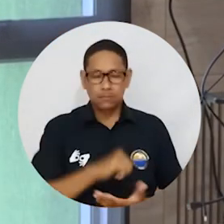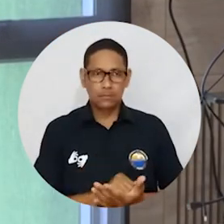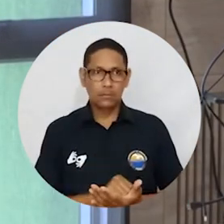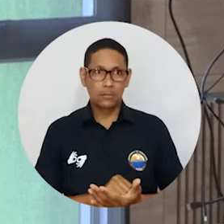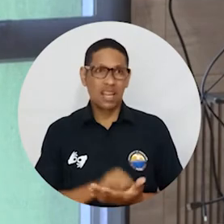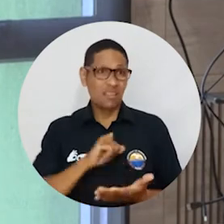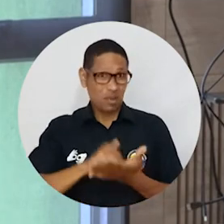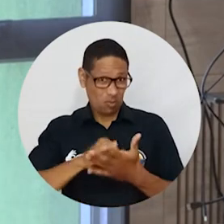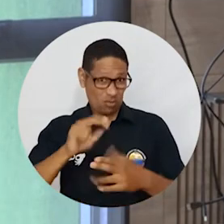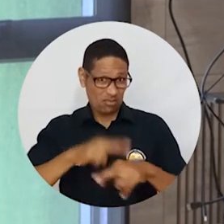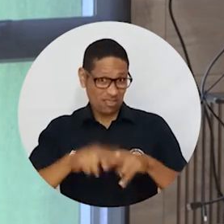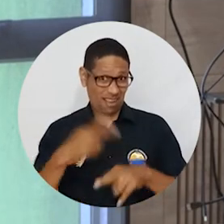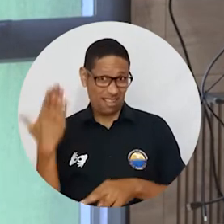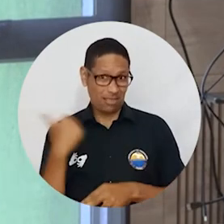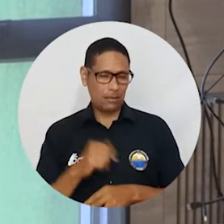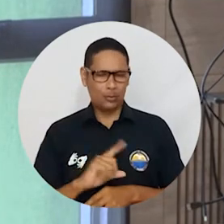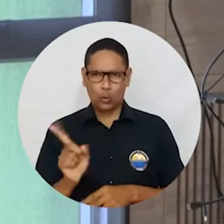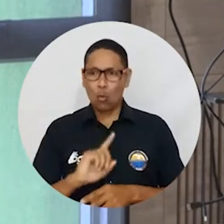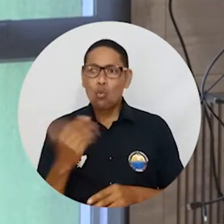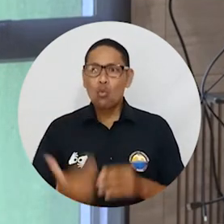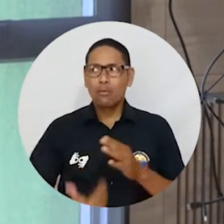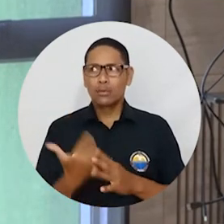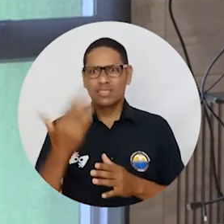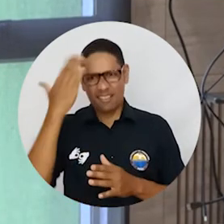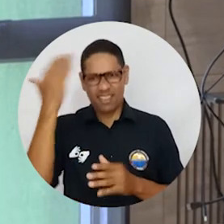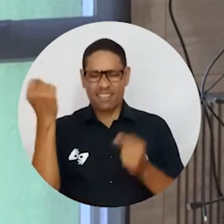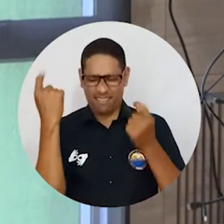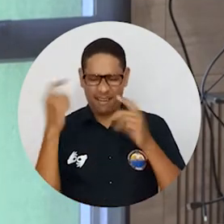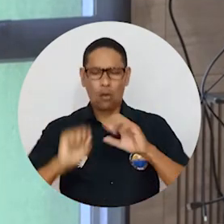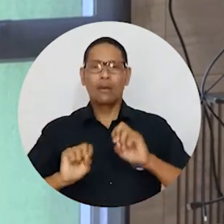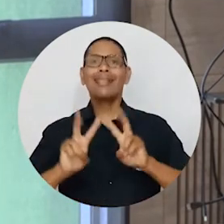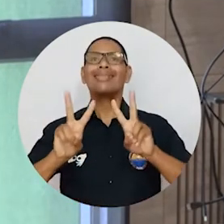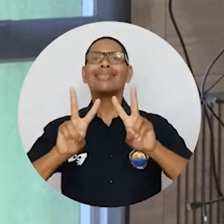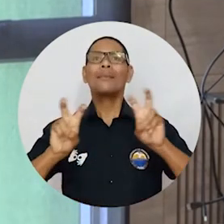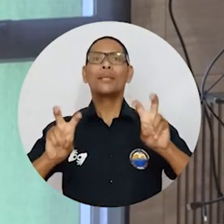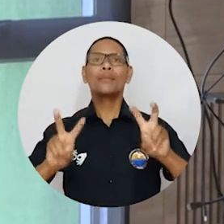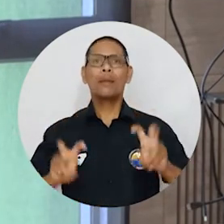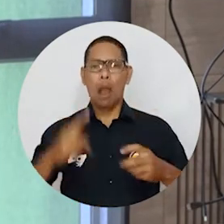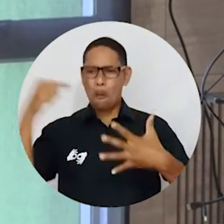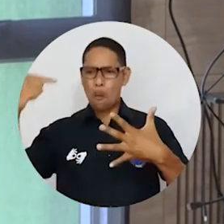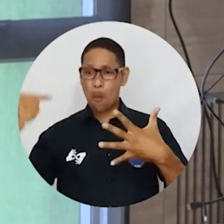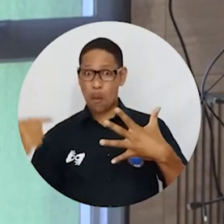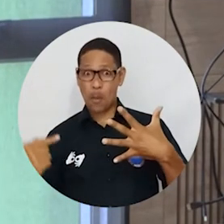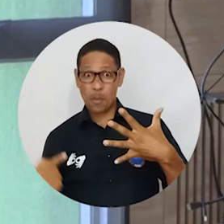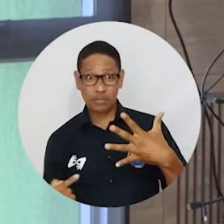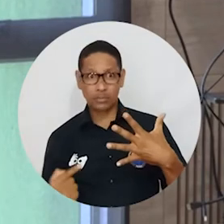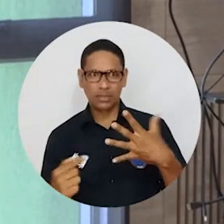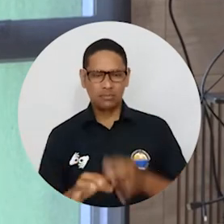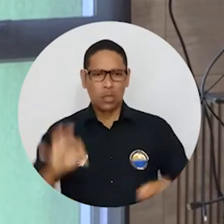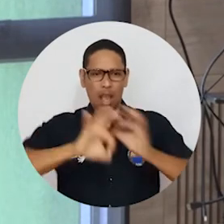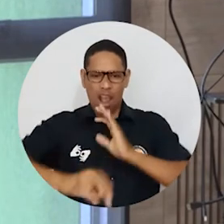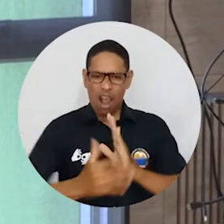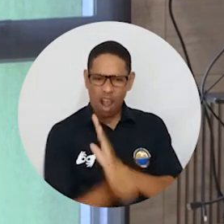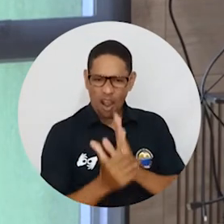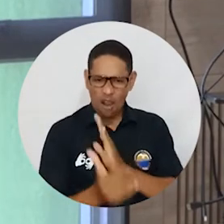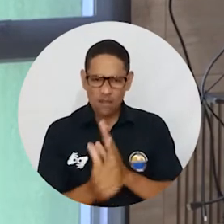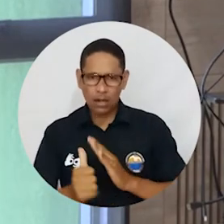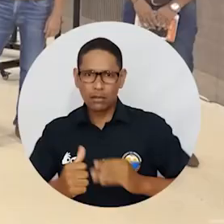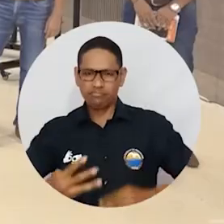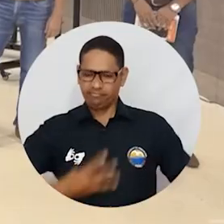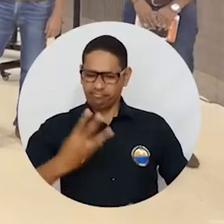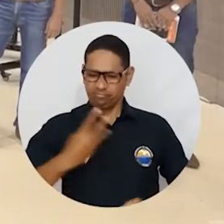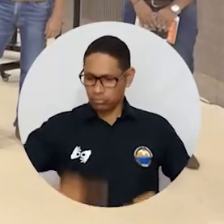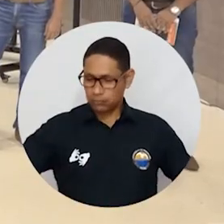porque ya no solamente está claro que no es un tema de contenidos, sino resultados de aprendizaje y habilidades y competencias, sobre todo para la